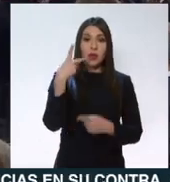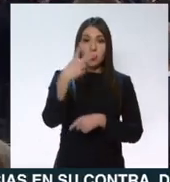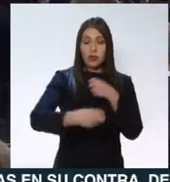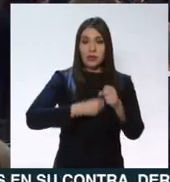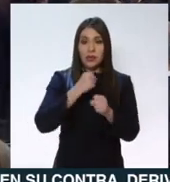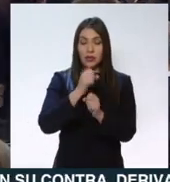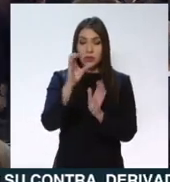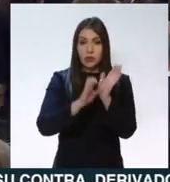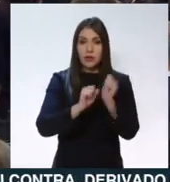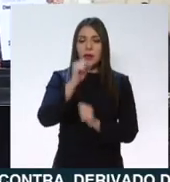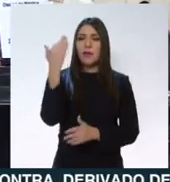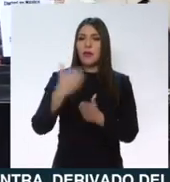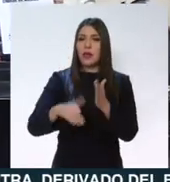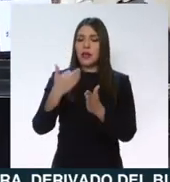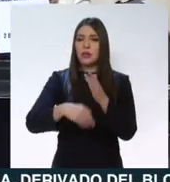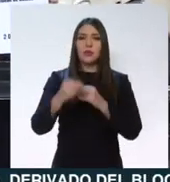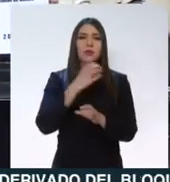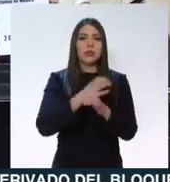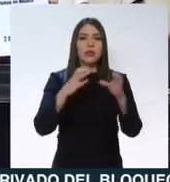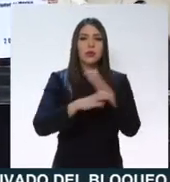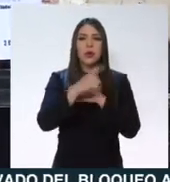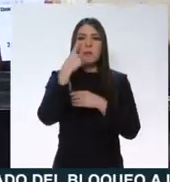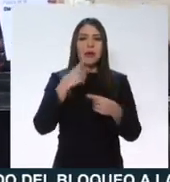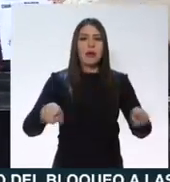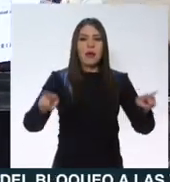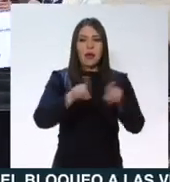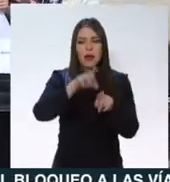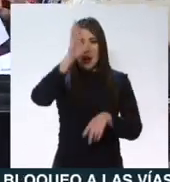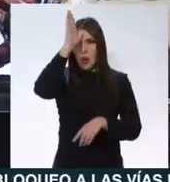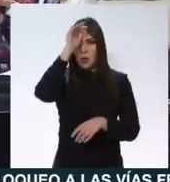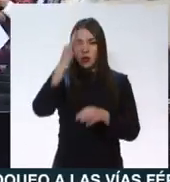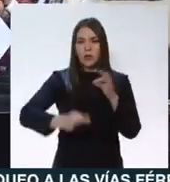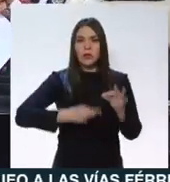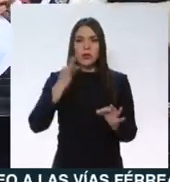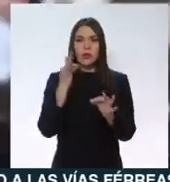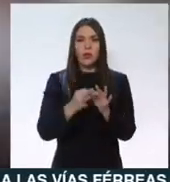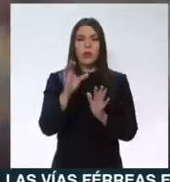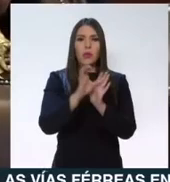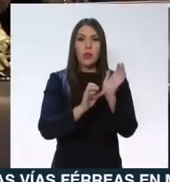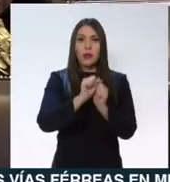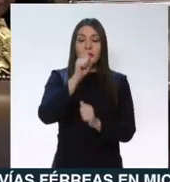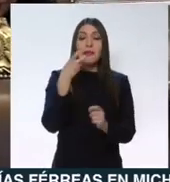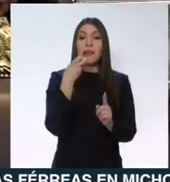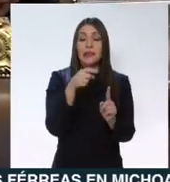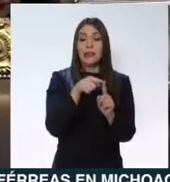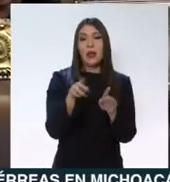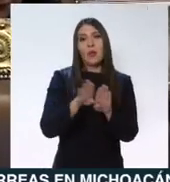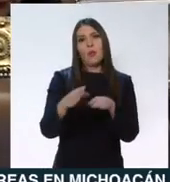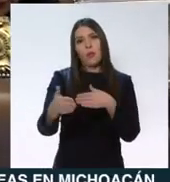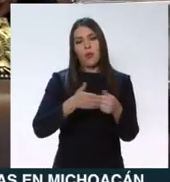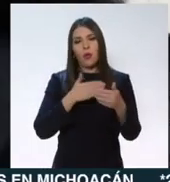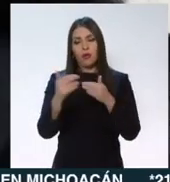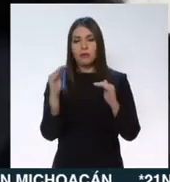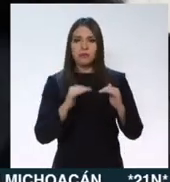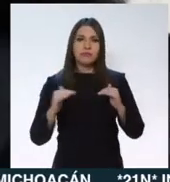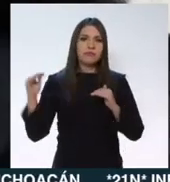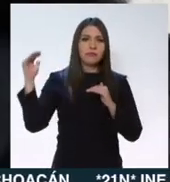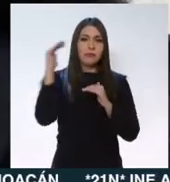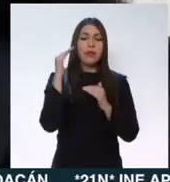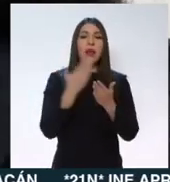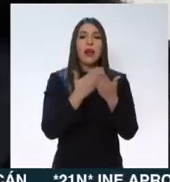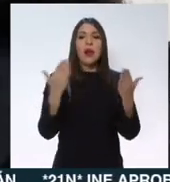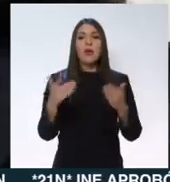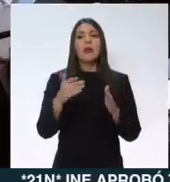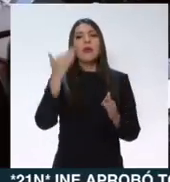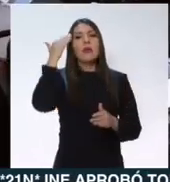importantes para consolidar este marco jurídico que ha sido considerado por especialistas como un texto de vanguardia. Sin embargo, los retrasos en la promulgación de